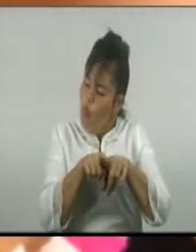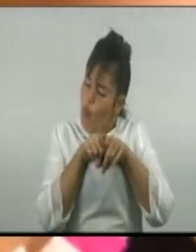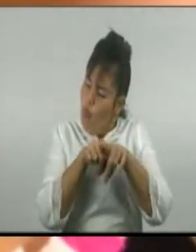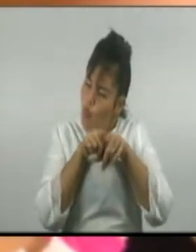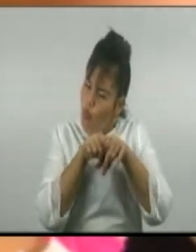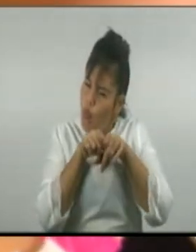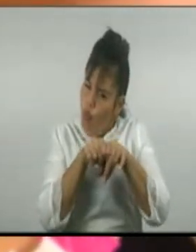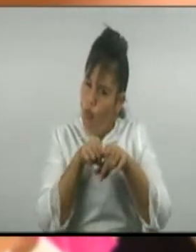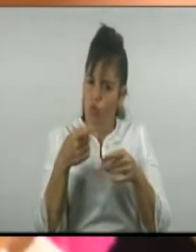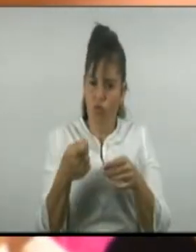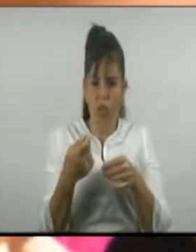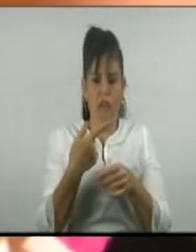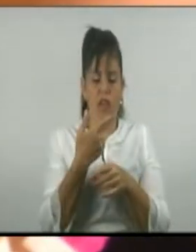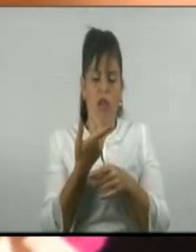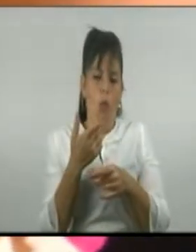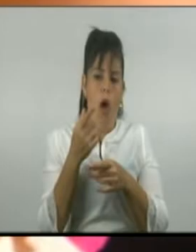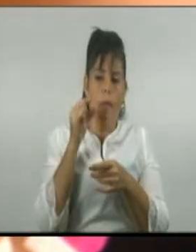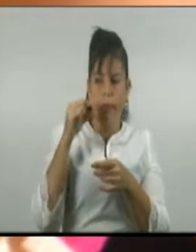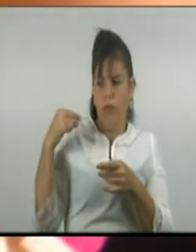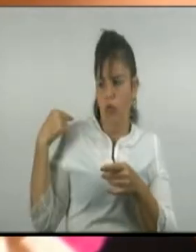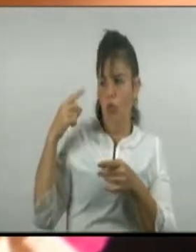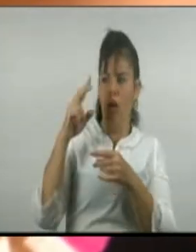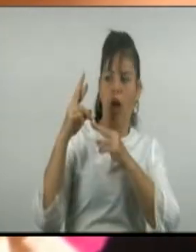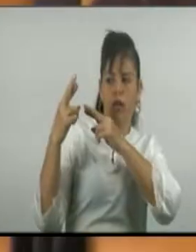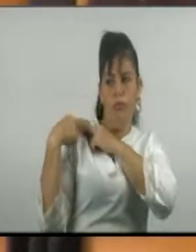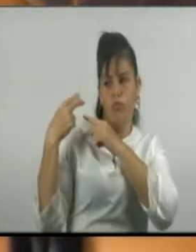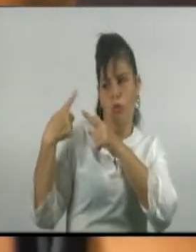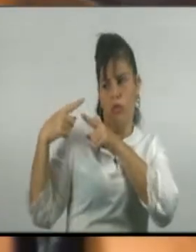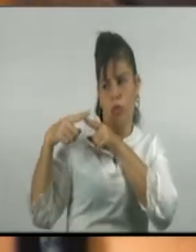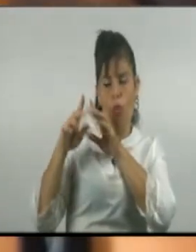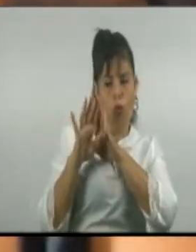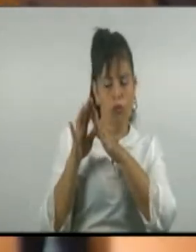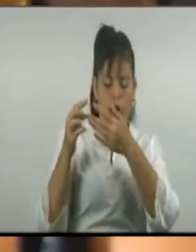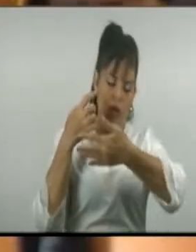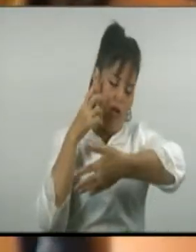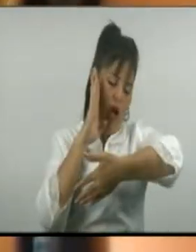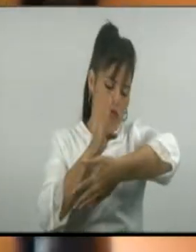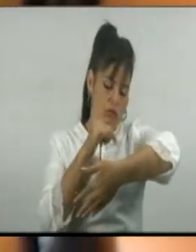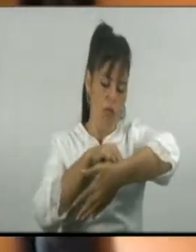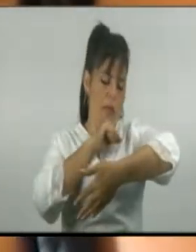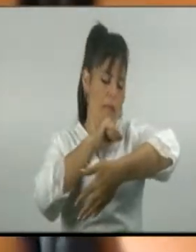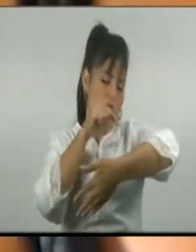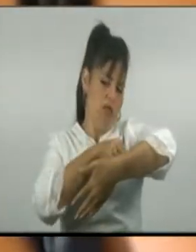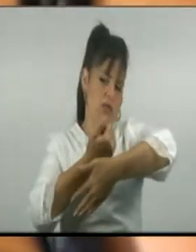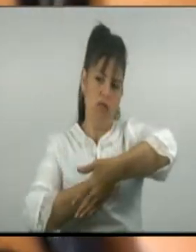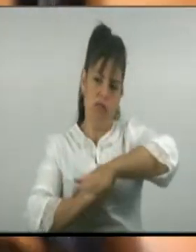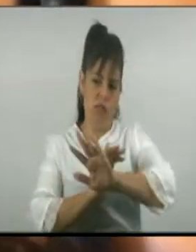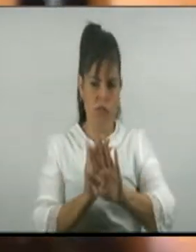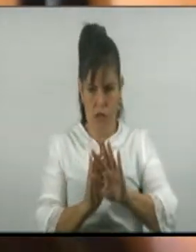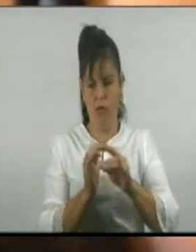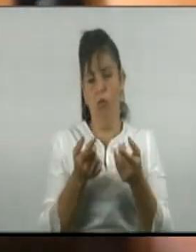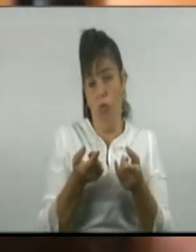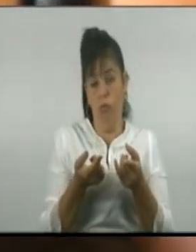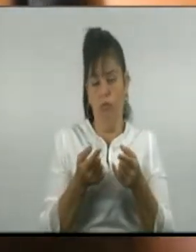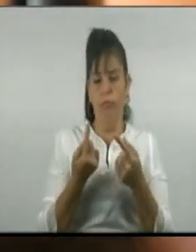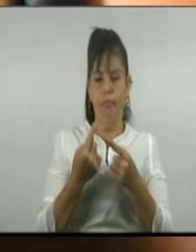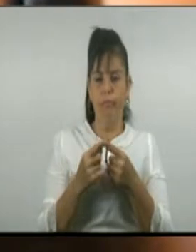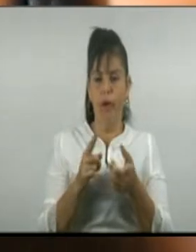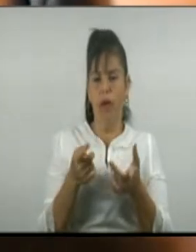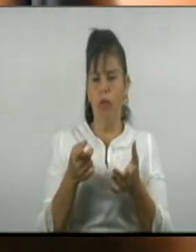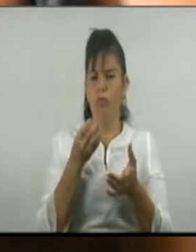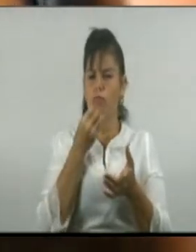del respaldo necesario para que el niño reciba la alimentación más conveniente en función de las circunstancias